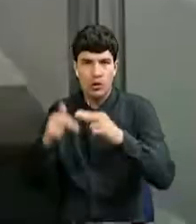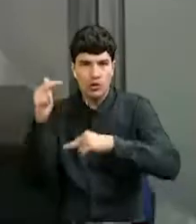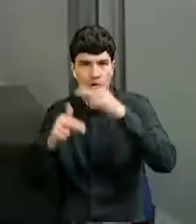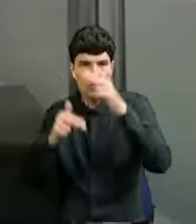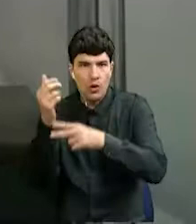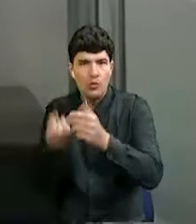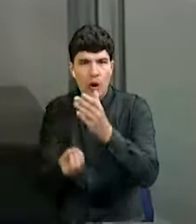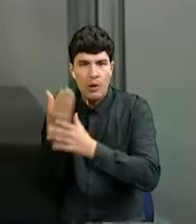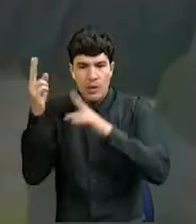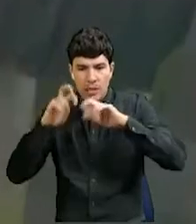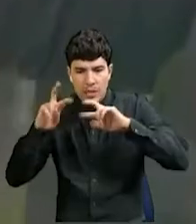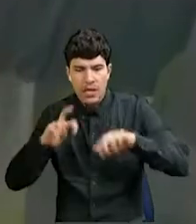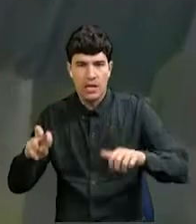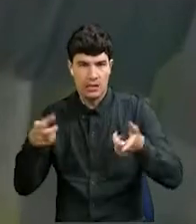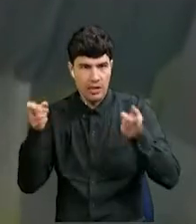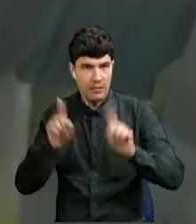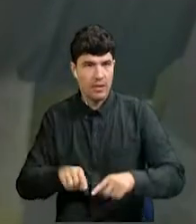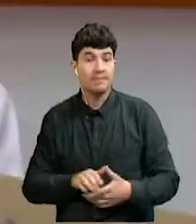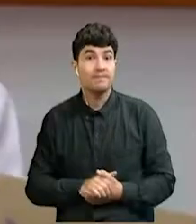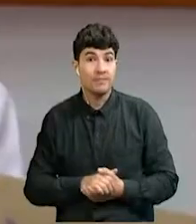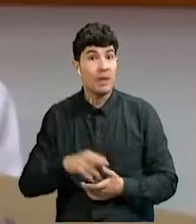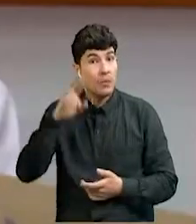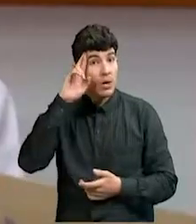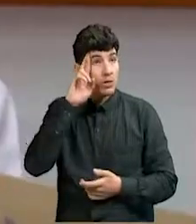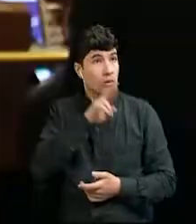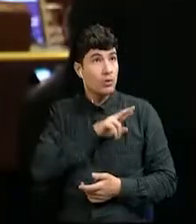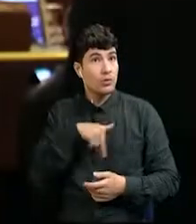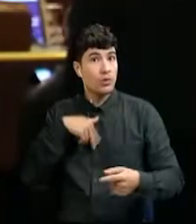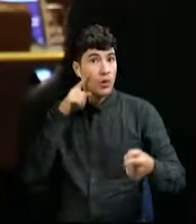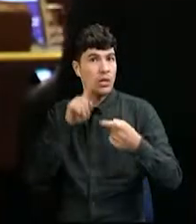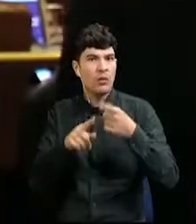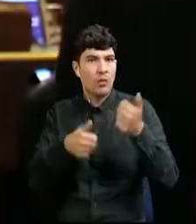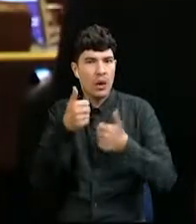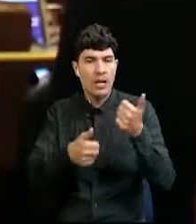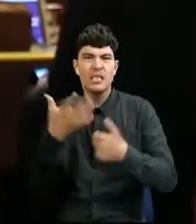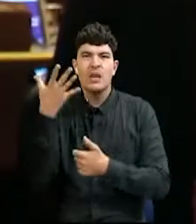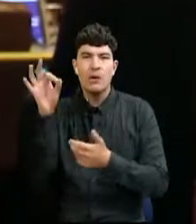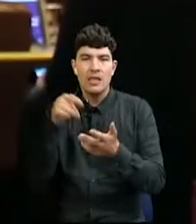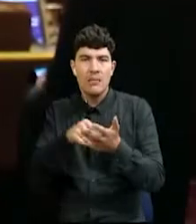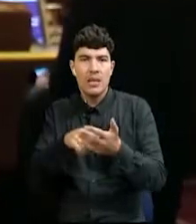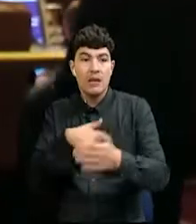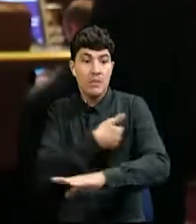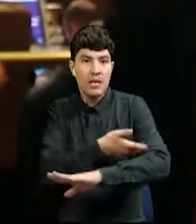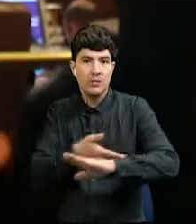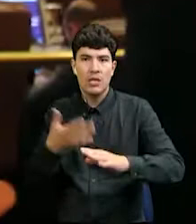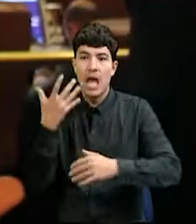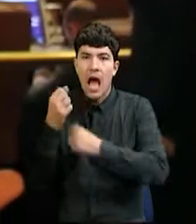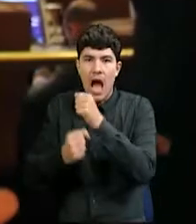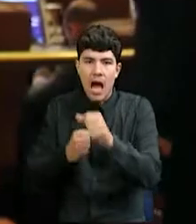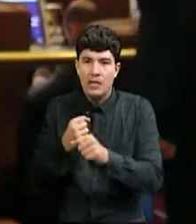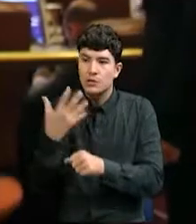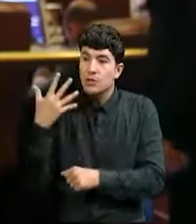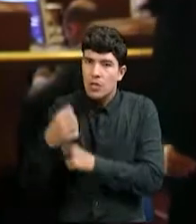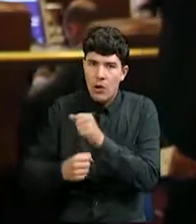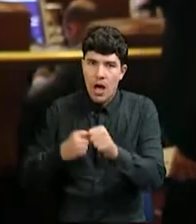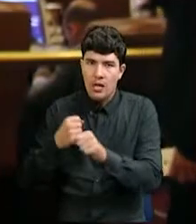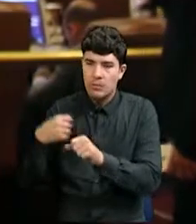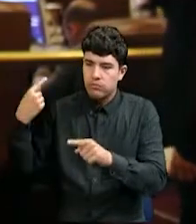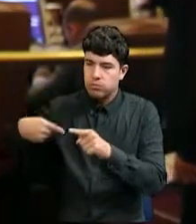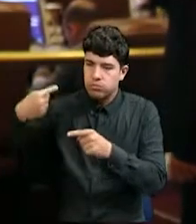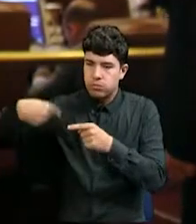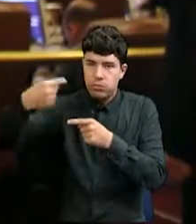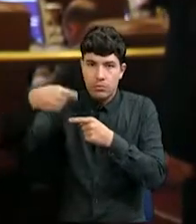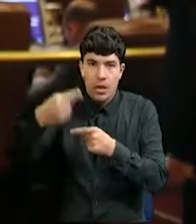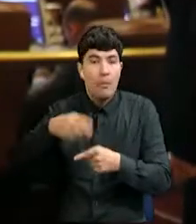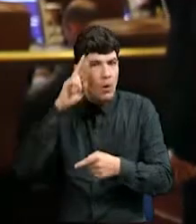dotación e investigación. Lo que buscamos es que sean asignados 50 mil millones de pesos anuales durante 5 años, de manera que en